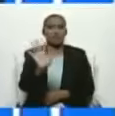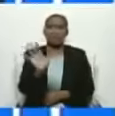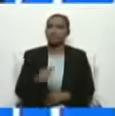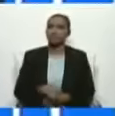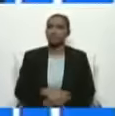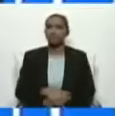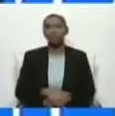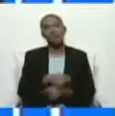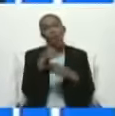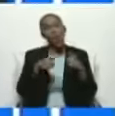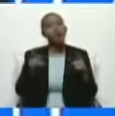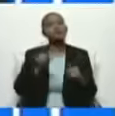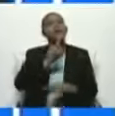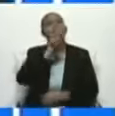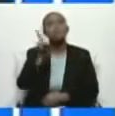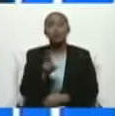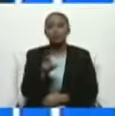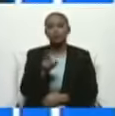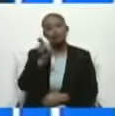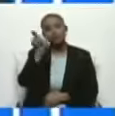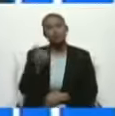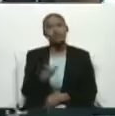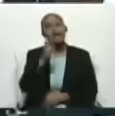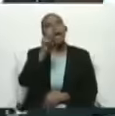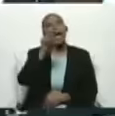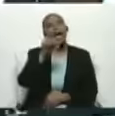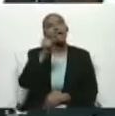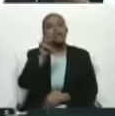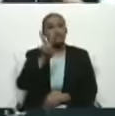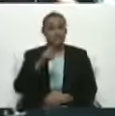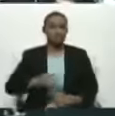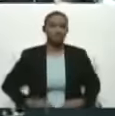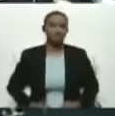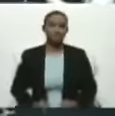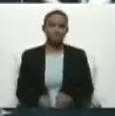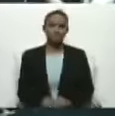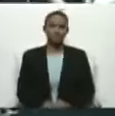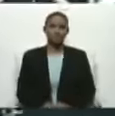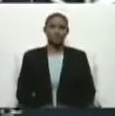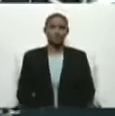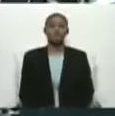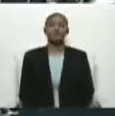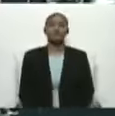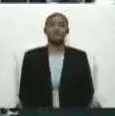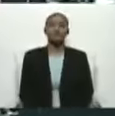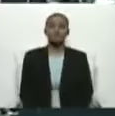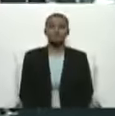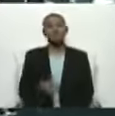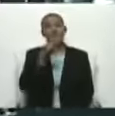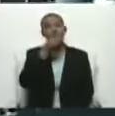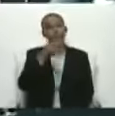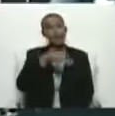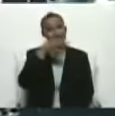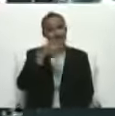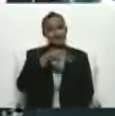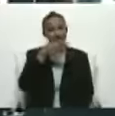Siguiente pregunta, Marco Salgado por ANTV. Por Hispan TV. Perdón, por Hispan TV. ¿Cómo está? Buenas tardes.